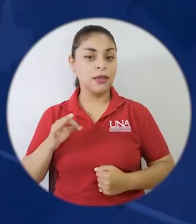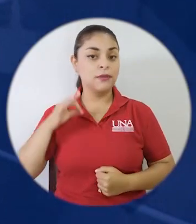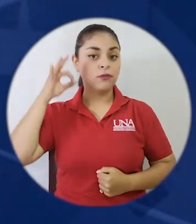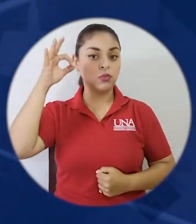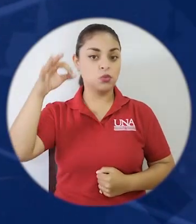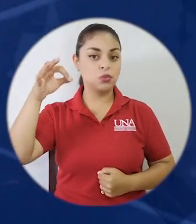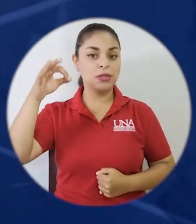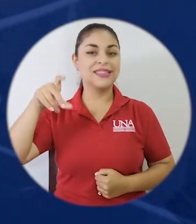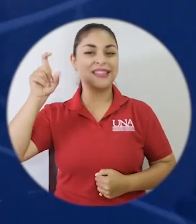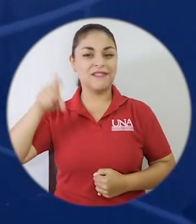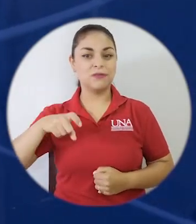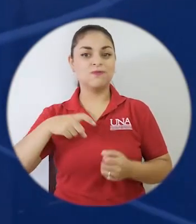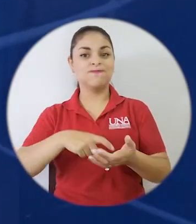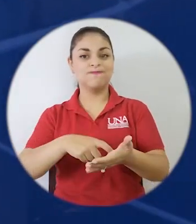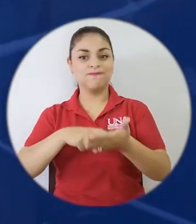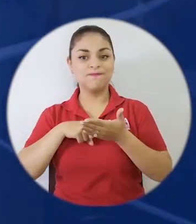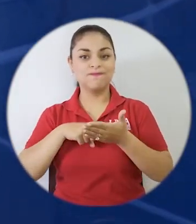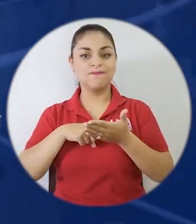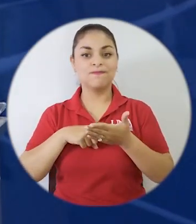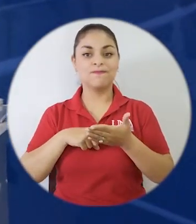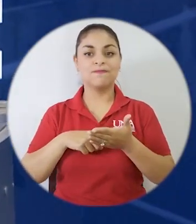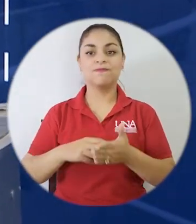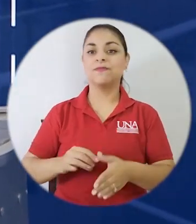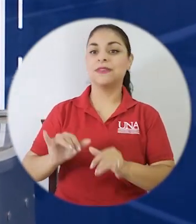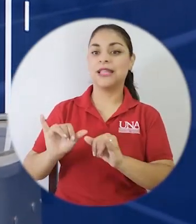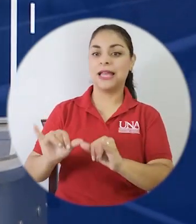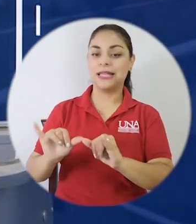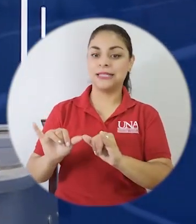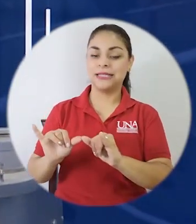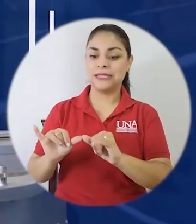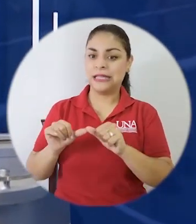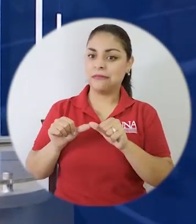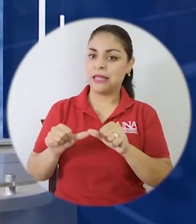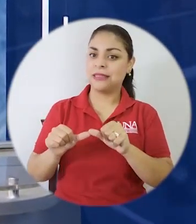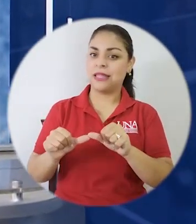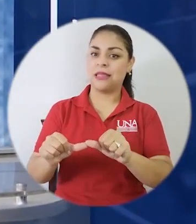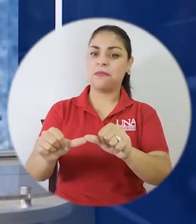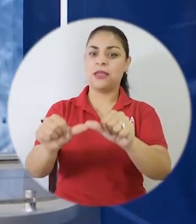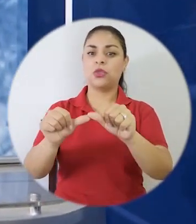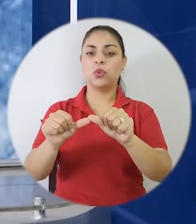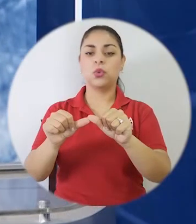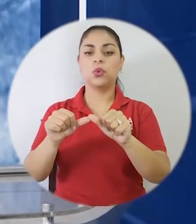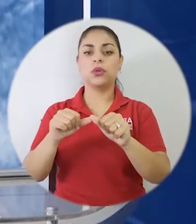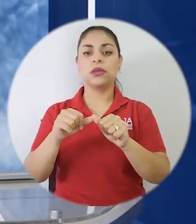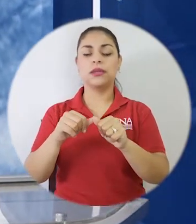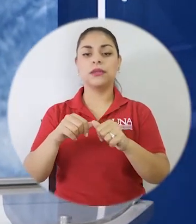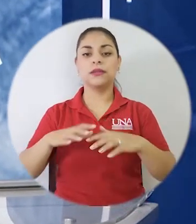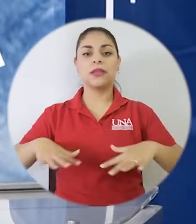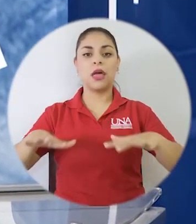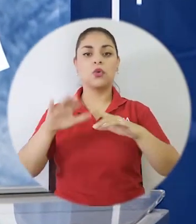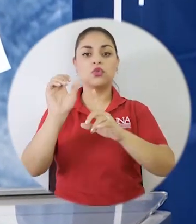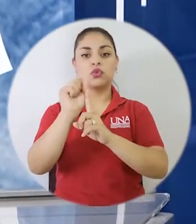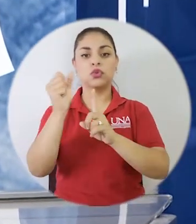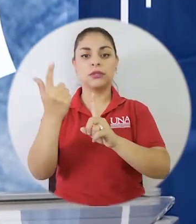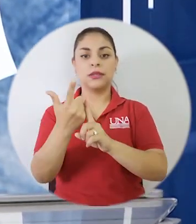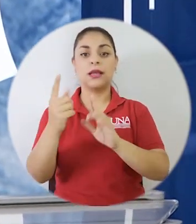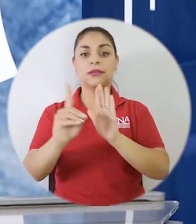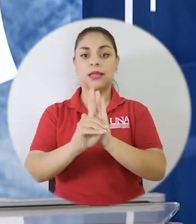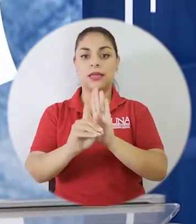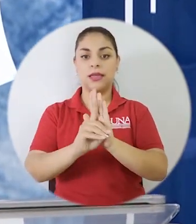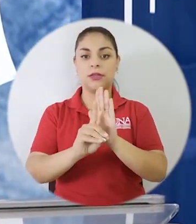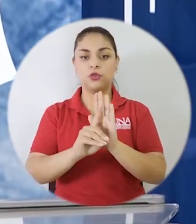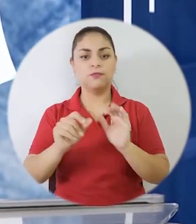todo para el futuro, garantizar ese estado, el mantenimiento de ese estado social de derecho y